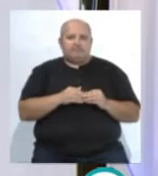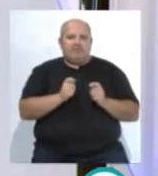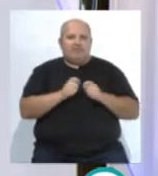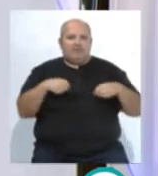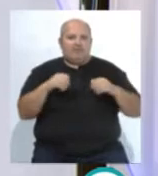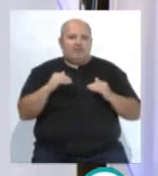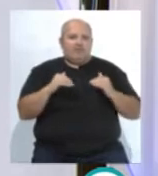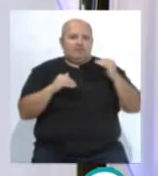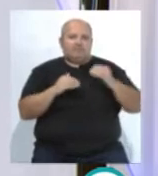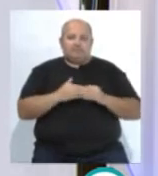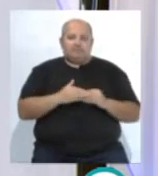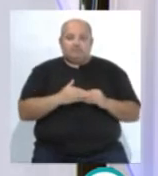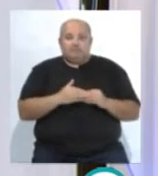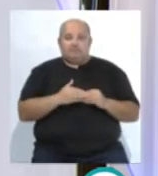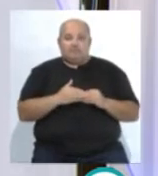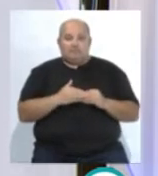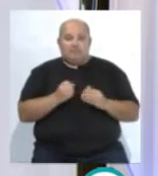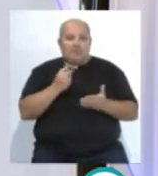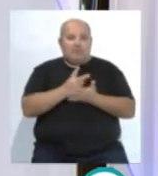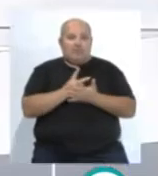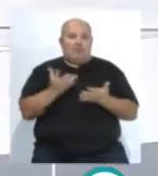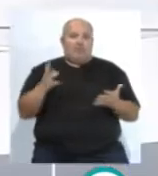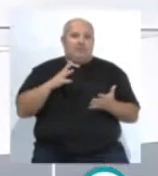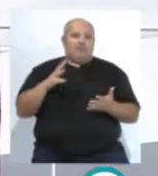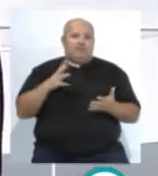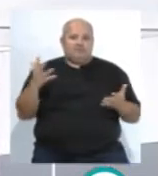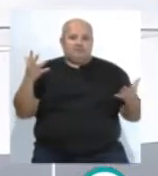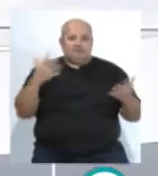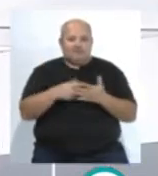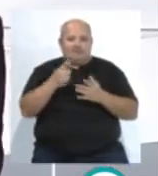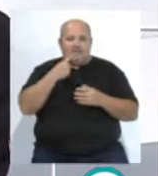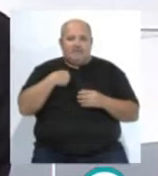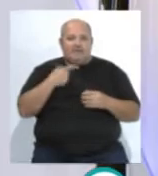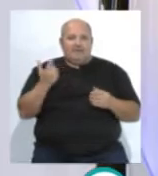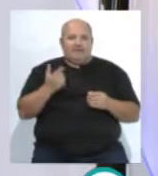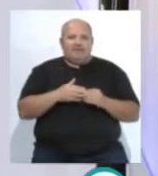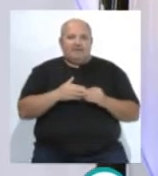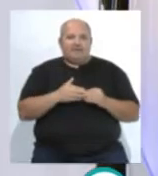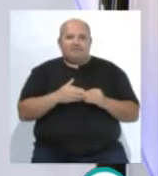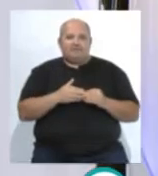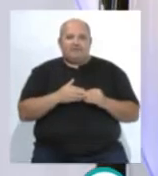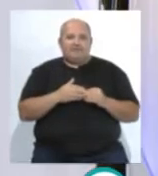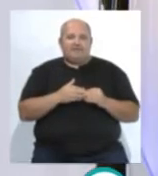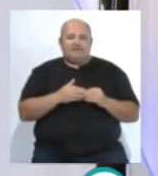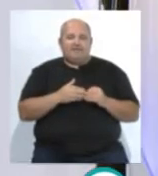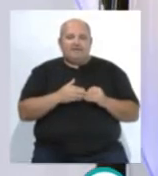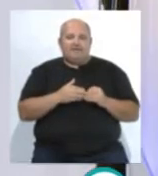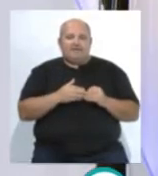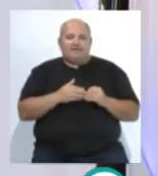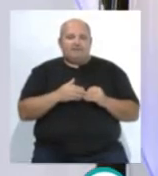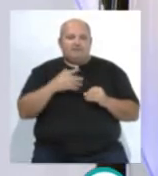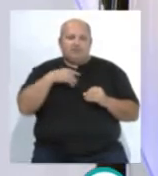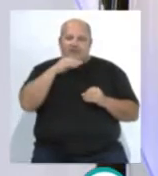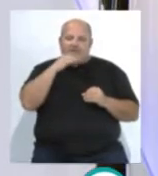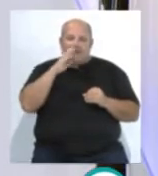arriba, ¿no? Y está, bueno, otra vez, pero ¿por qué no me dice el Alcorcón está abajo? No te